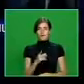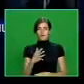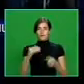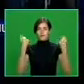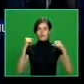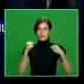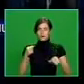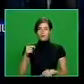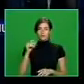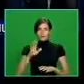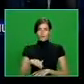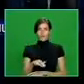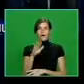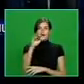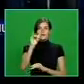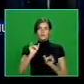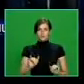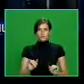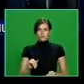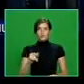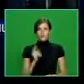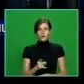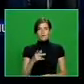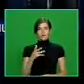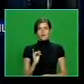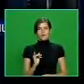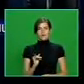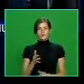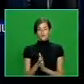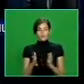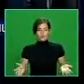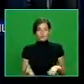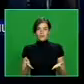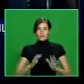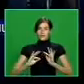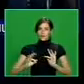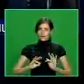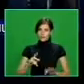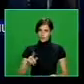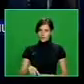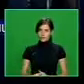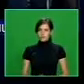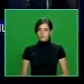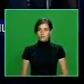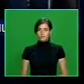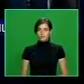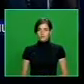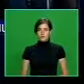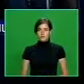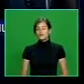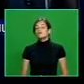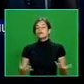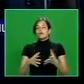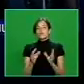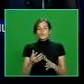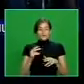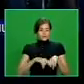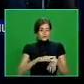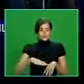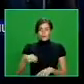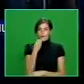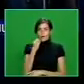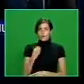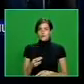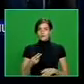de basque allí debe tener su motivador teatral del movimiento infantil y juvenil de